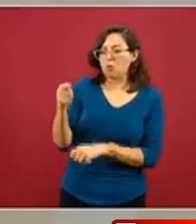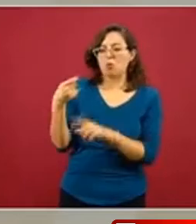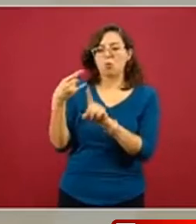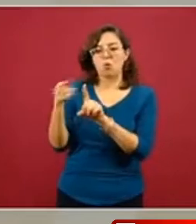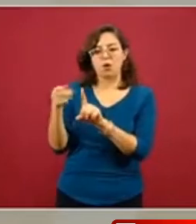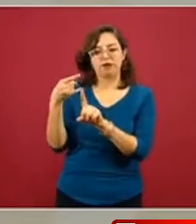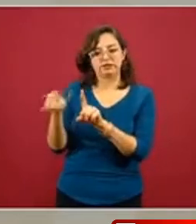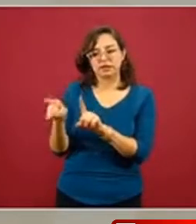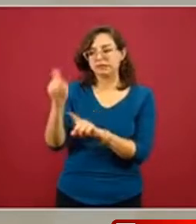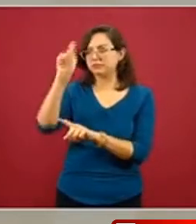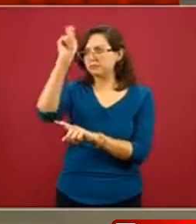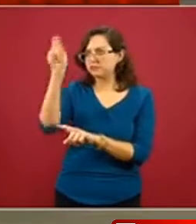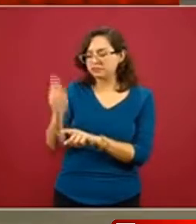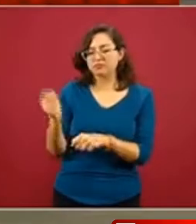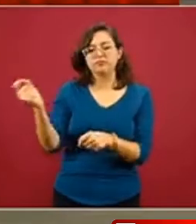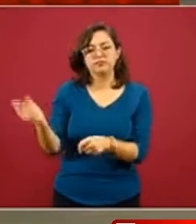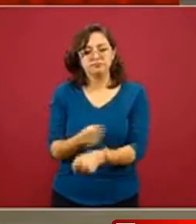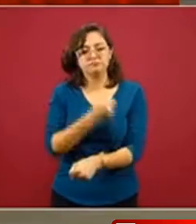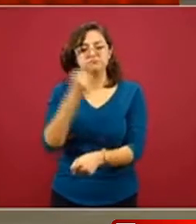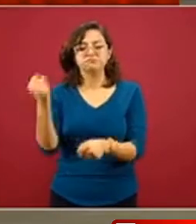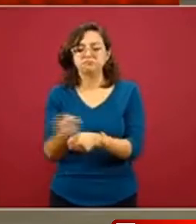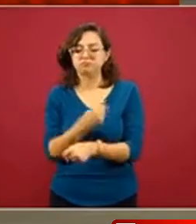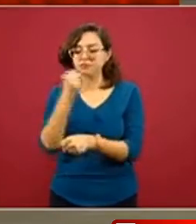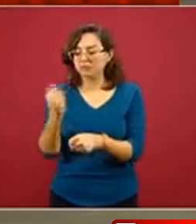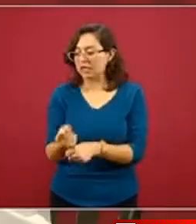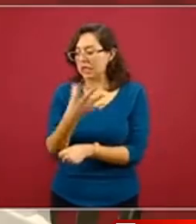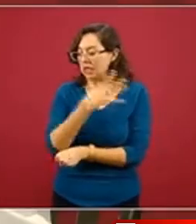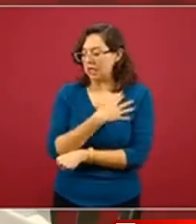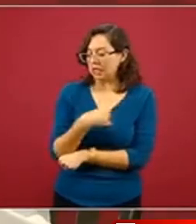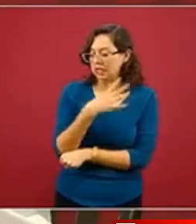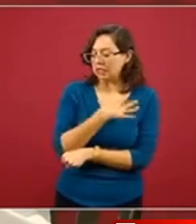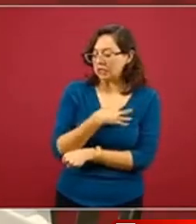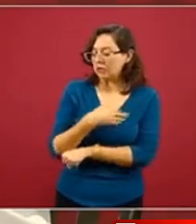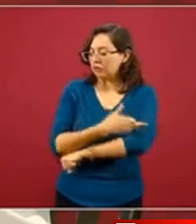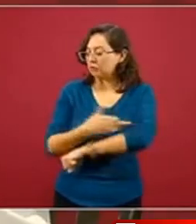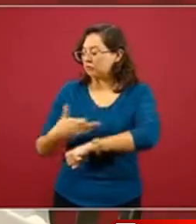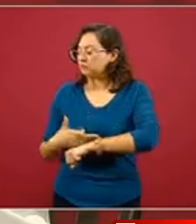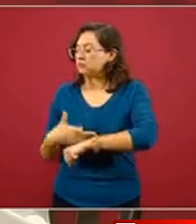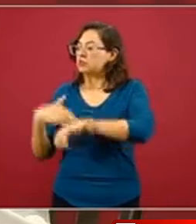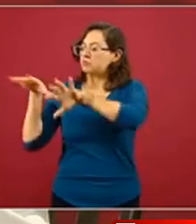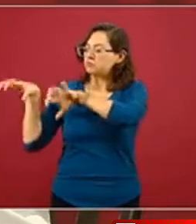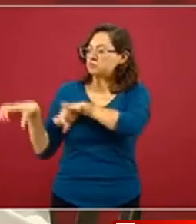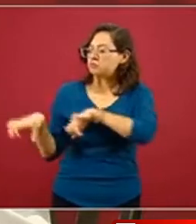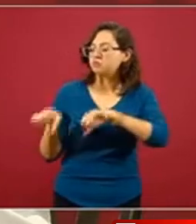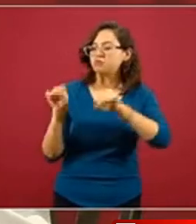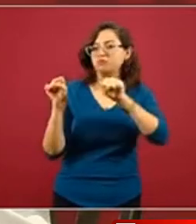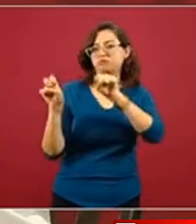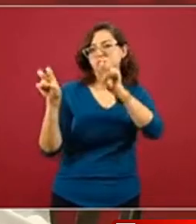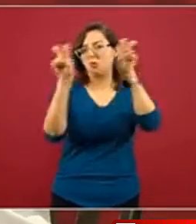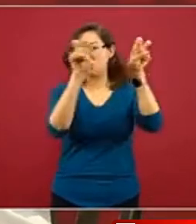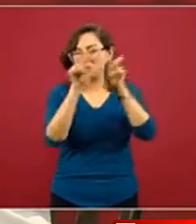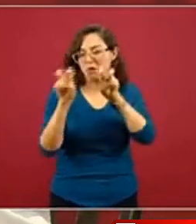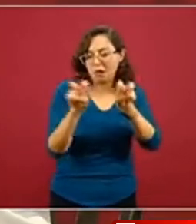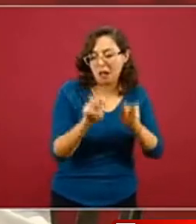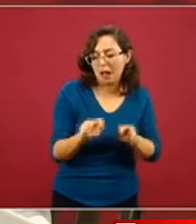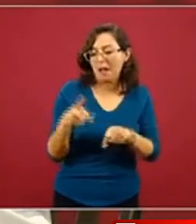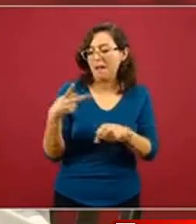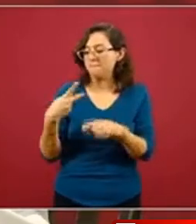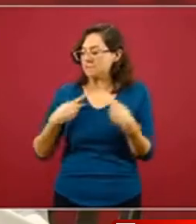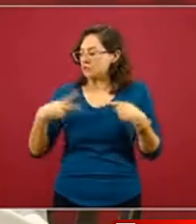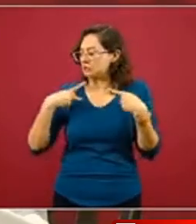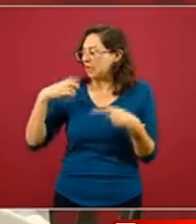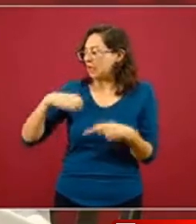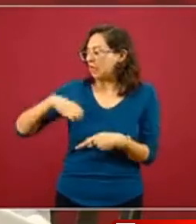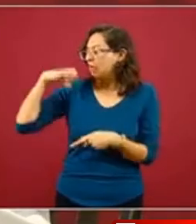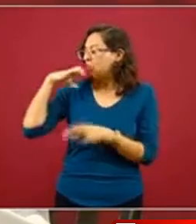puerta, hagan el ejercicio, bajen con sus hijos, con sus familias. Si hay un anciano, igual vean